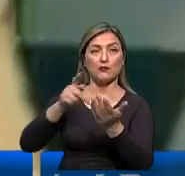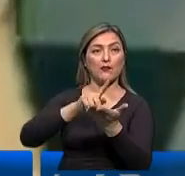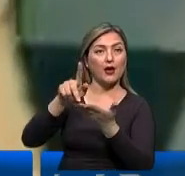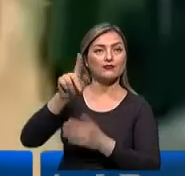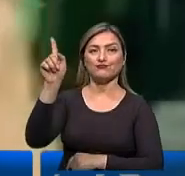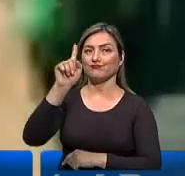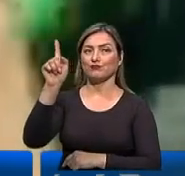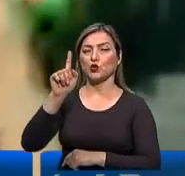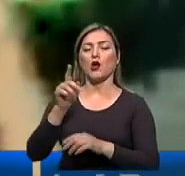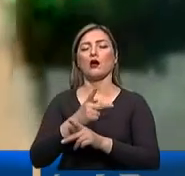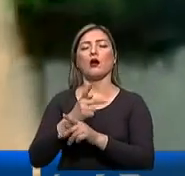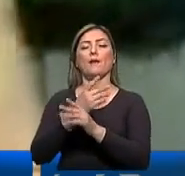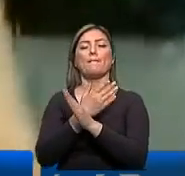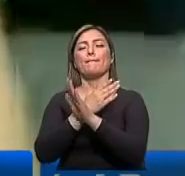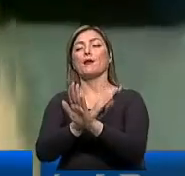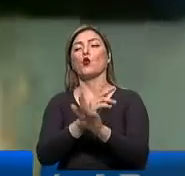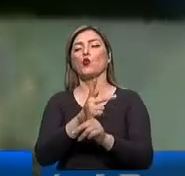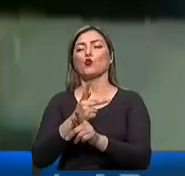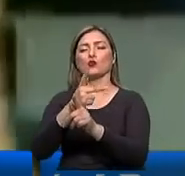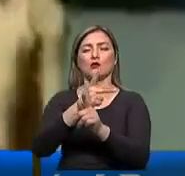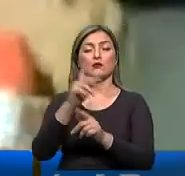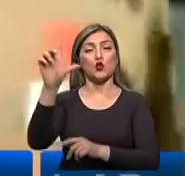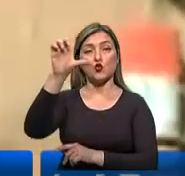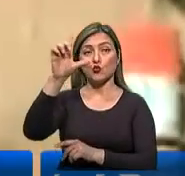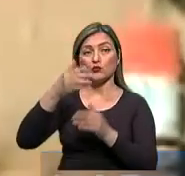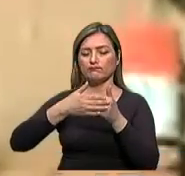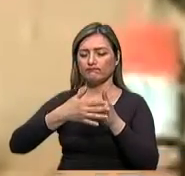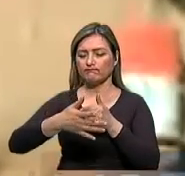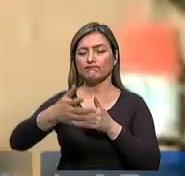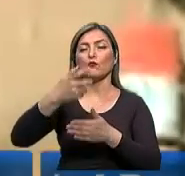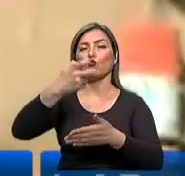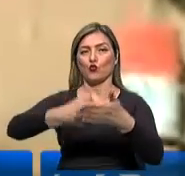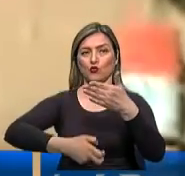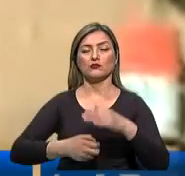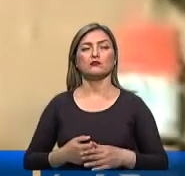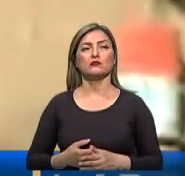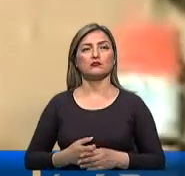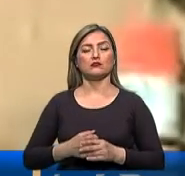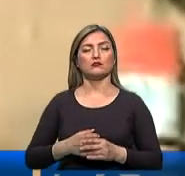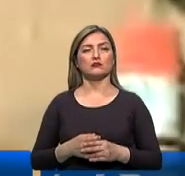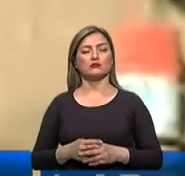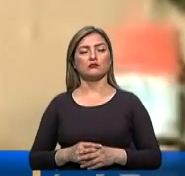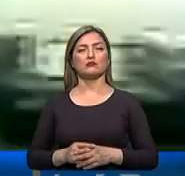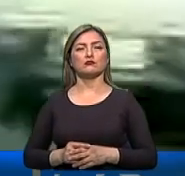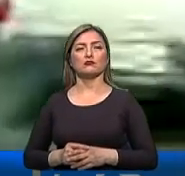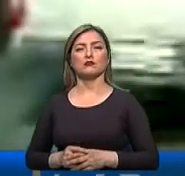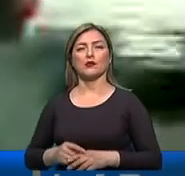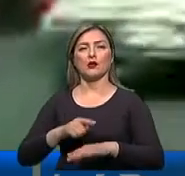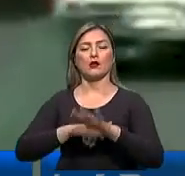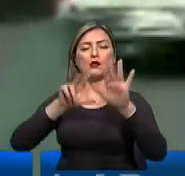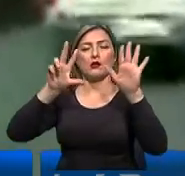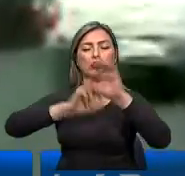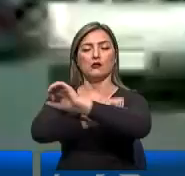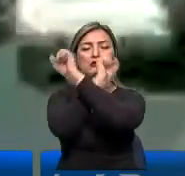sancionados. Hoy es una medida disuasiva. Lo que podemos observar en imágenes a esta hora, siendo exactamente las 8 y